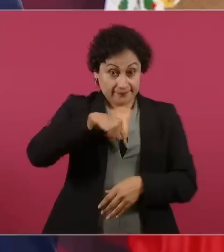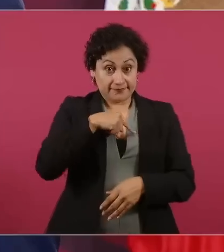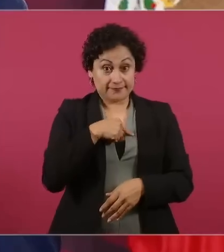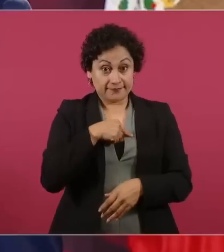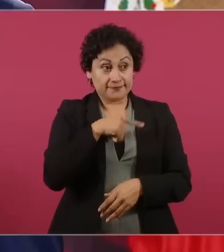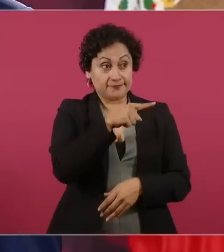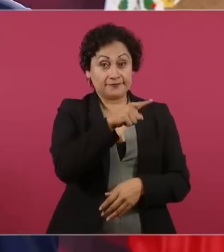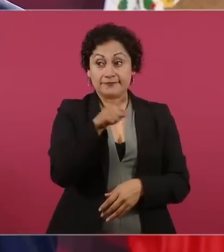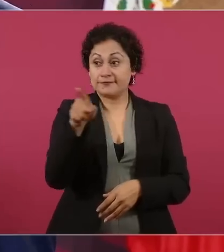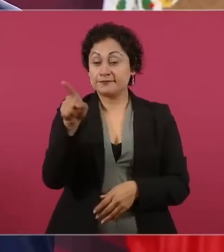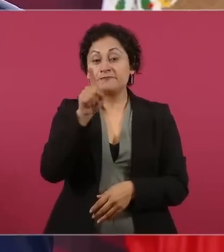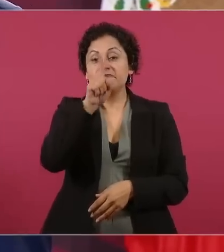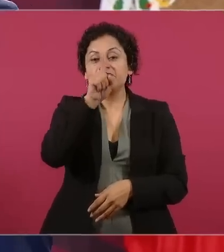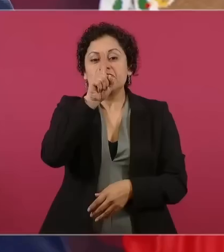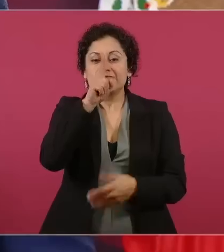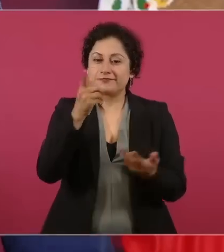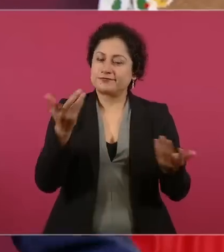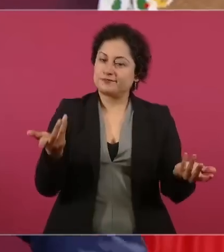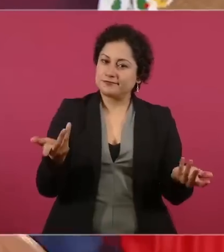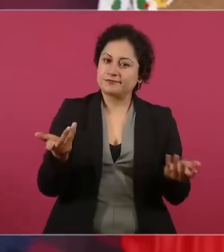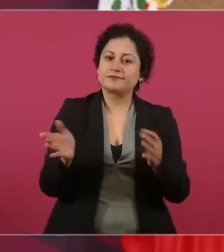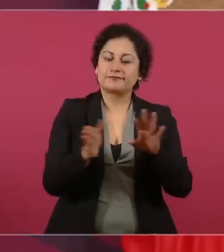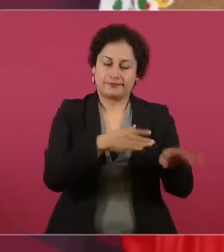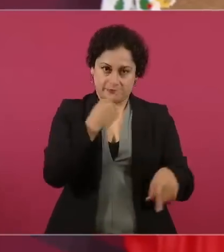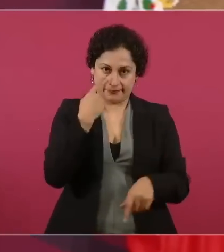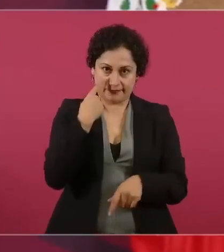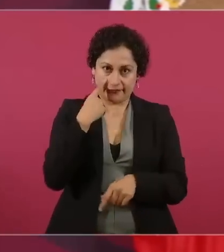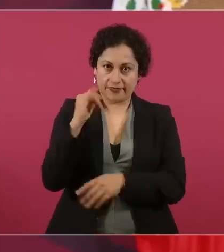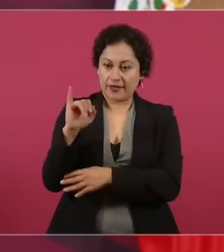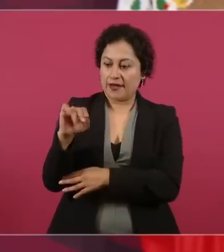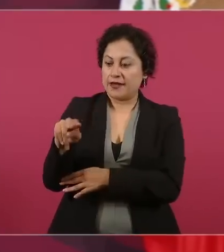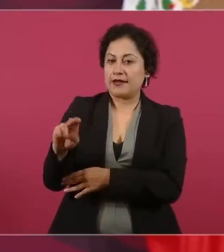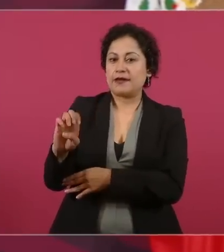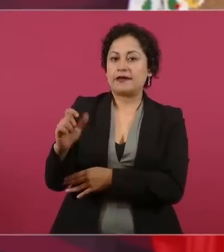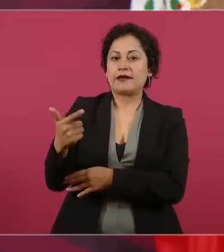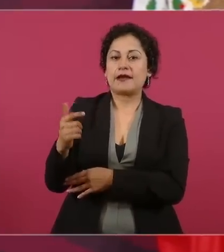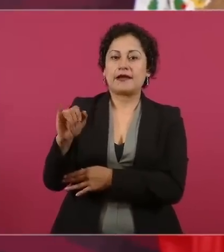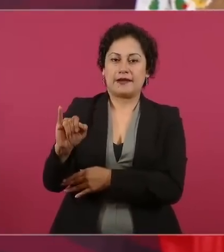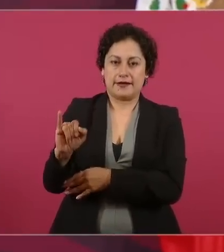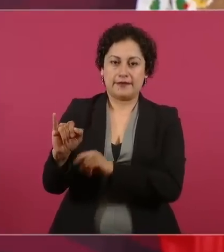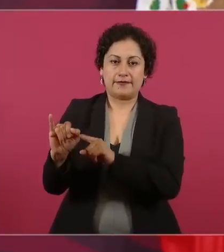El INEGI hizo un ajuste que hace periódicamente